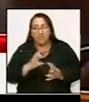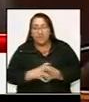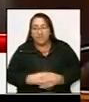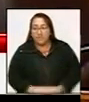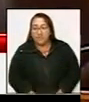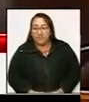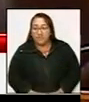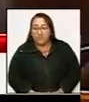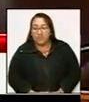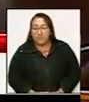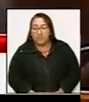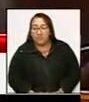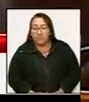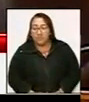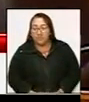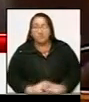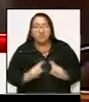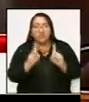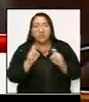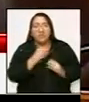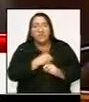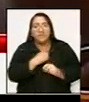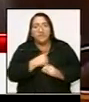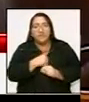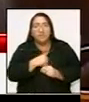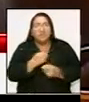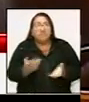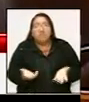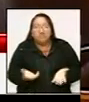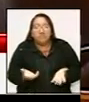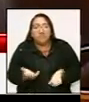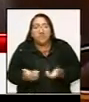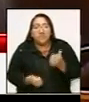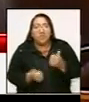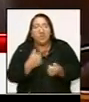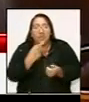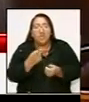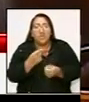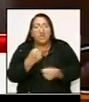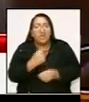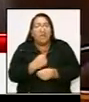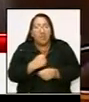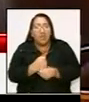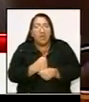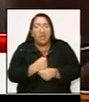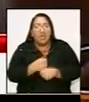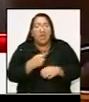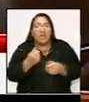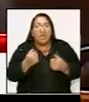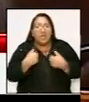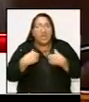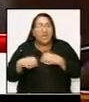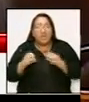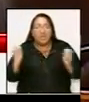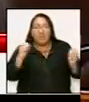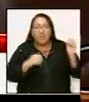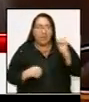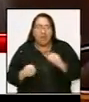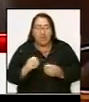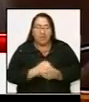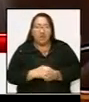65.4%. Entonces quisiera preguntar a la ministra, presidente, ¿cuáles son las metas y las acciones que se van a